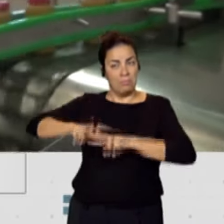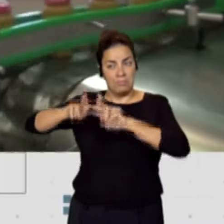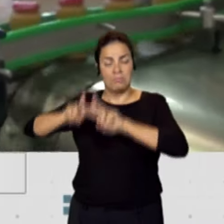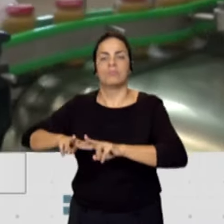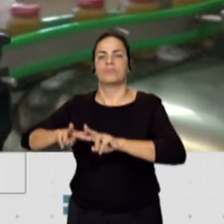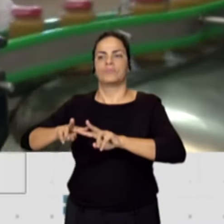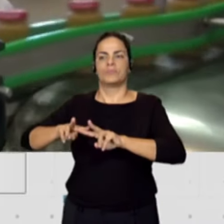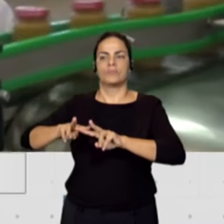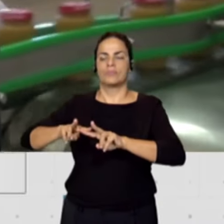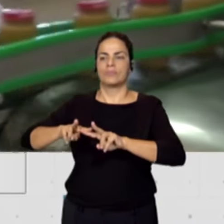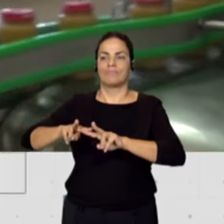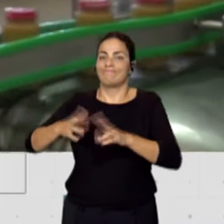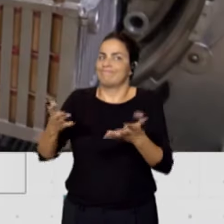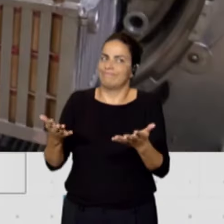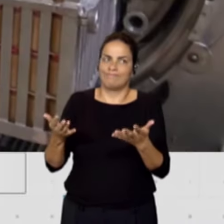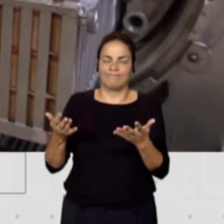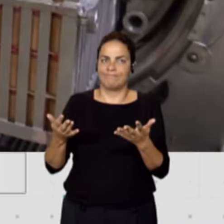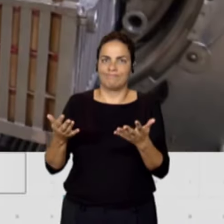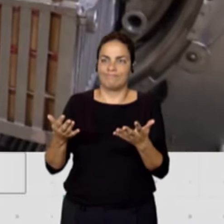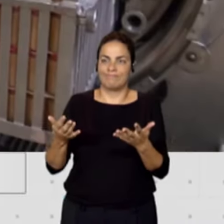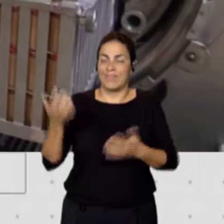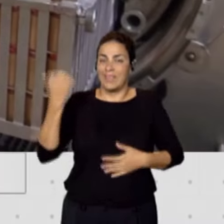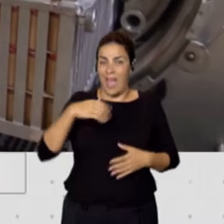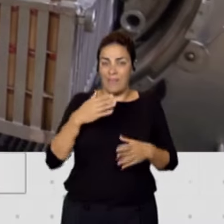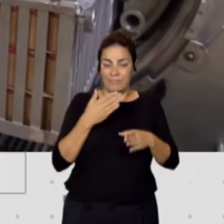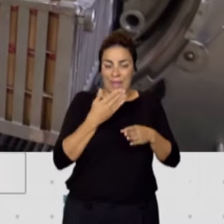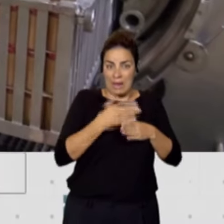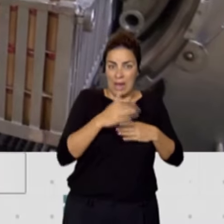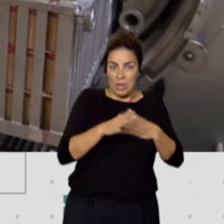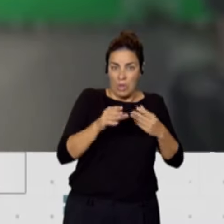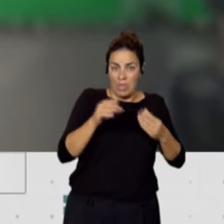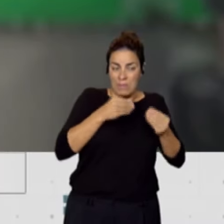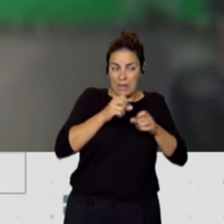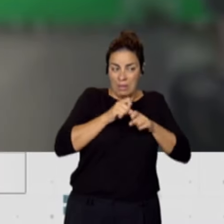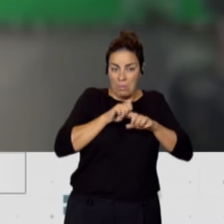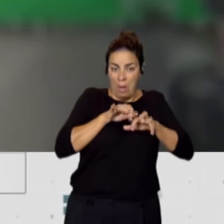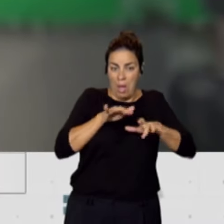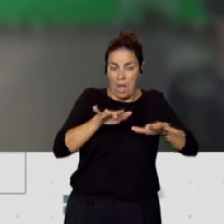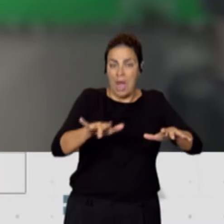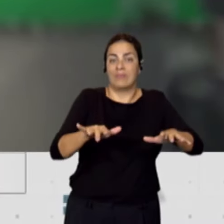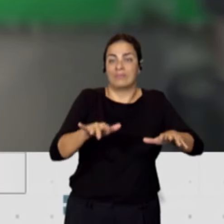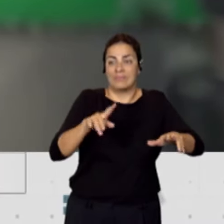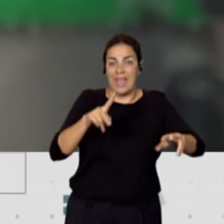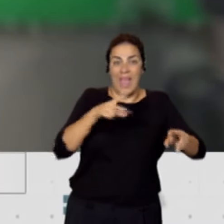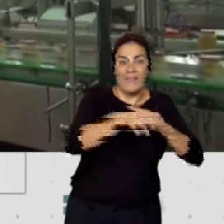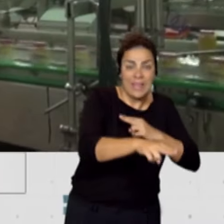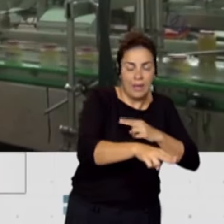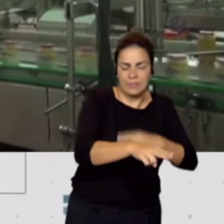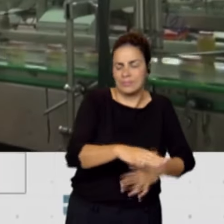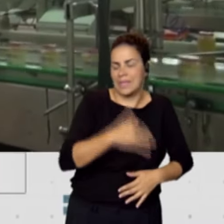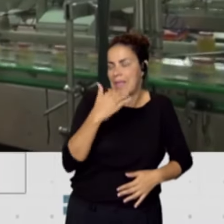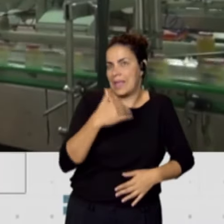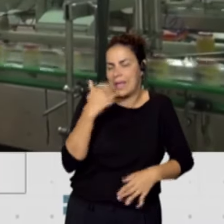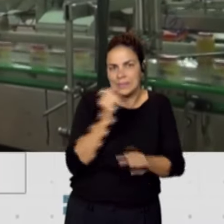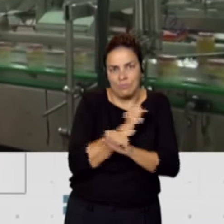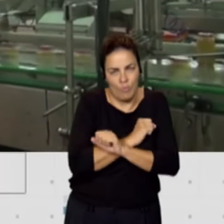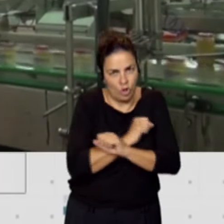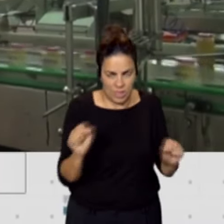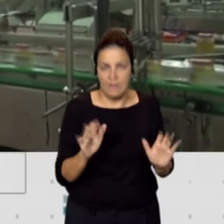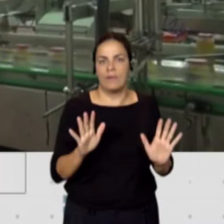imposible evitar la contaminación de migrantes de plástico hoy en día en en la alimentación que que nosotros podemos adquirir